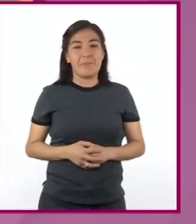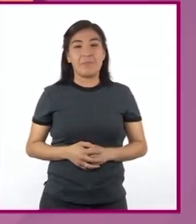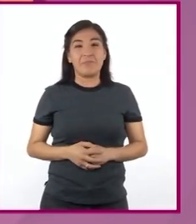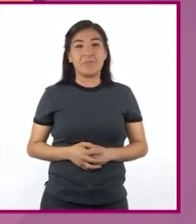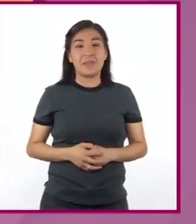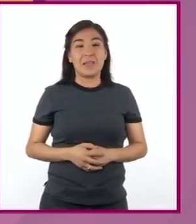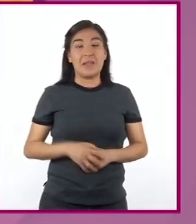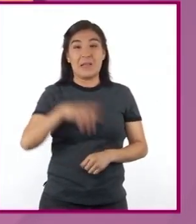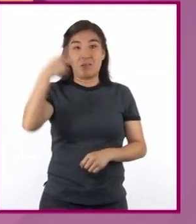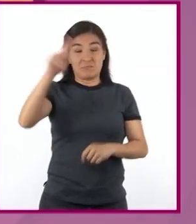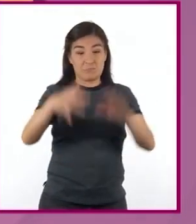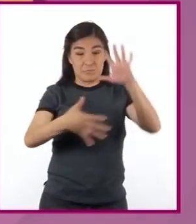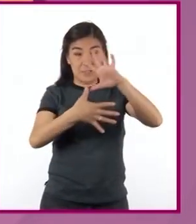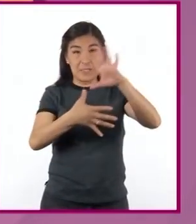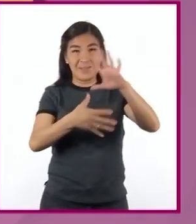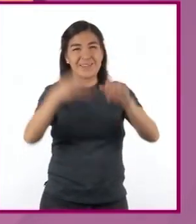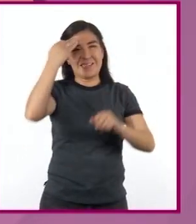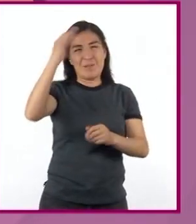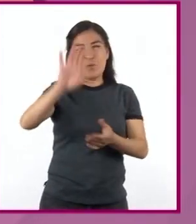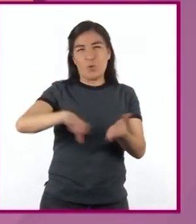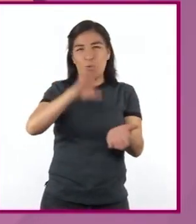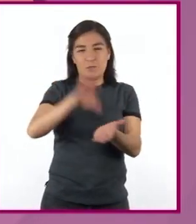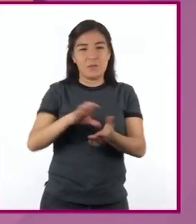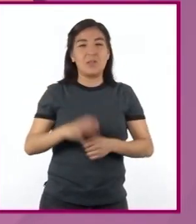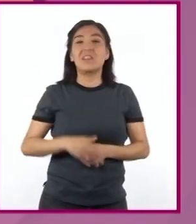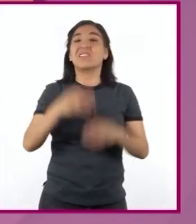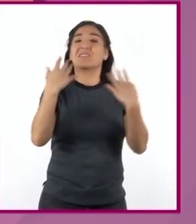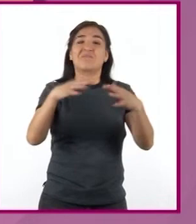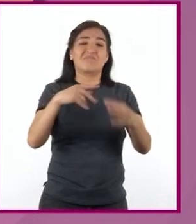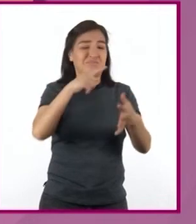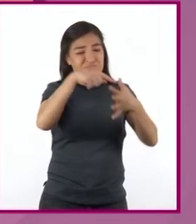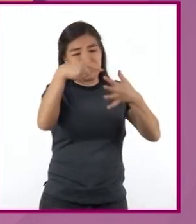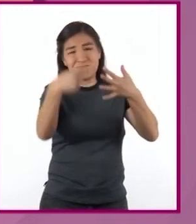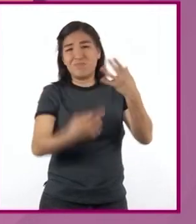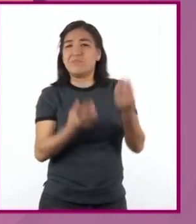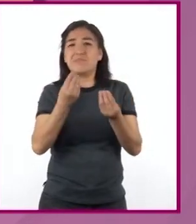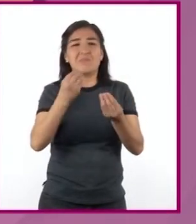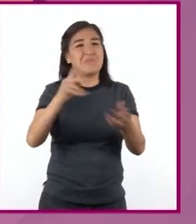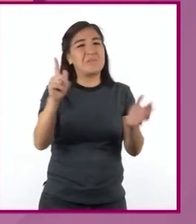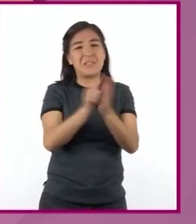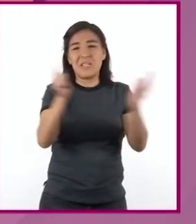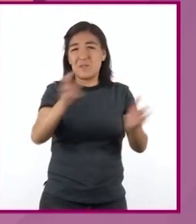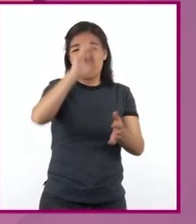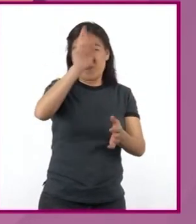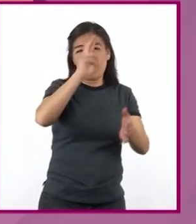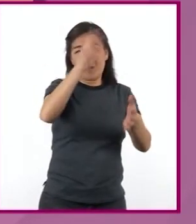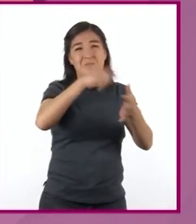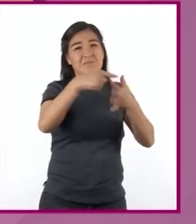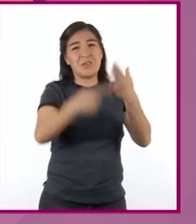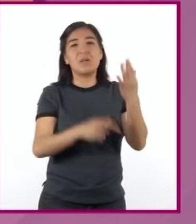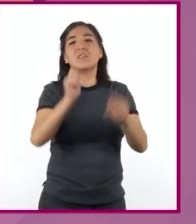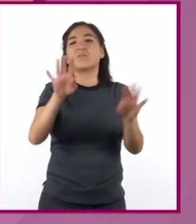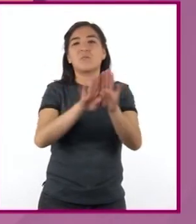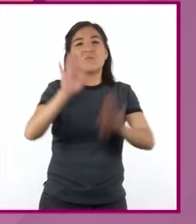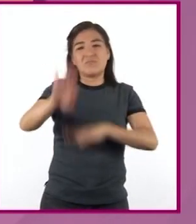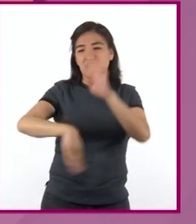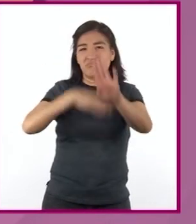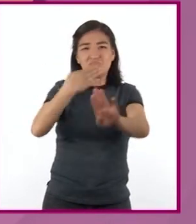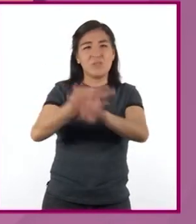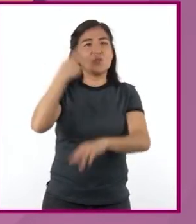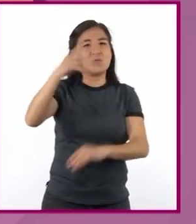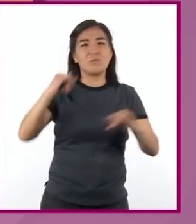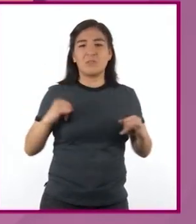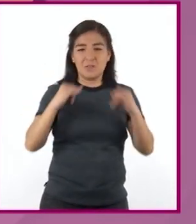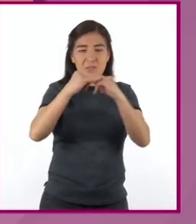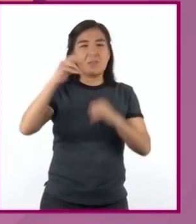América, durante el periodo colonial, fueron prohibidos muchos libros, pues se consideraba que atentaban contra las instituciones del virreinato